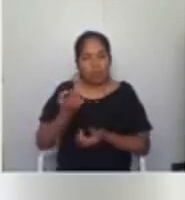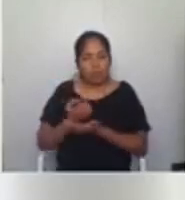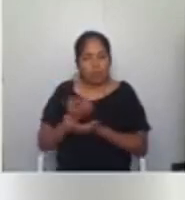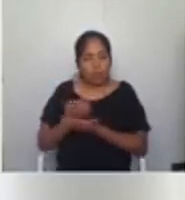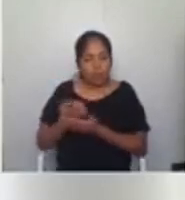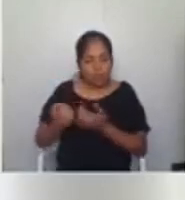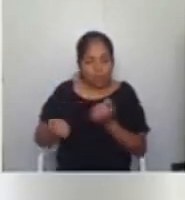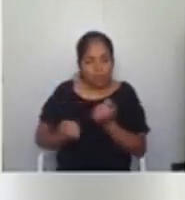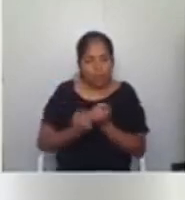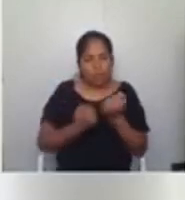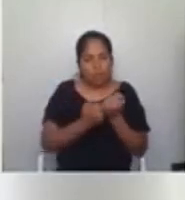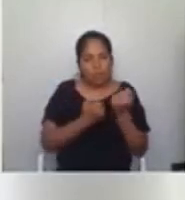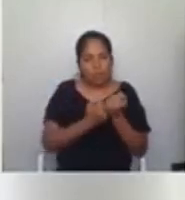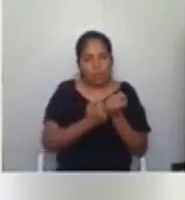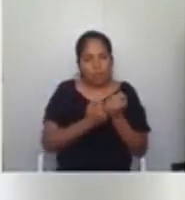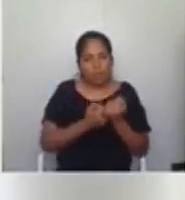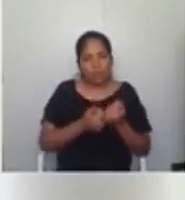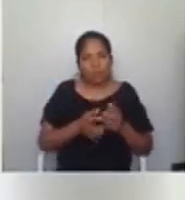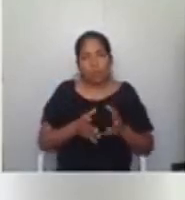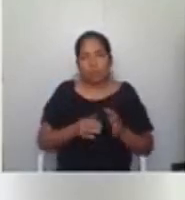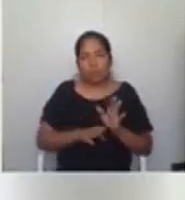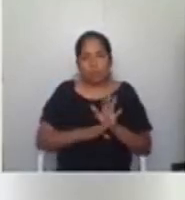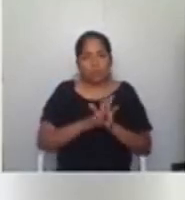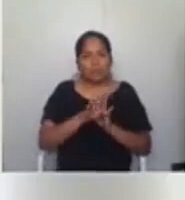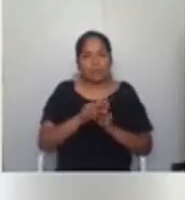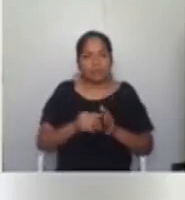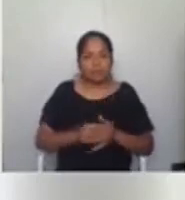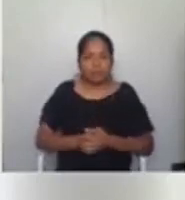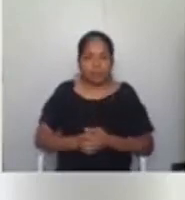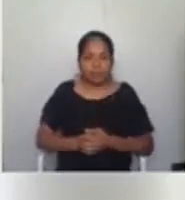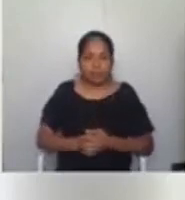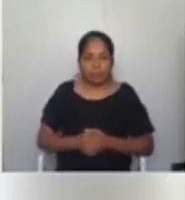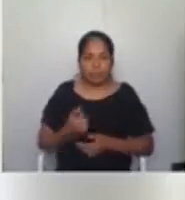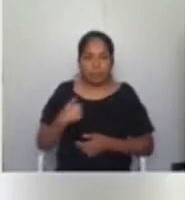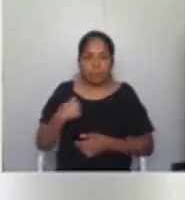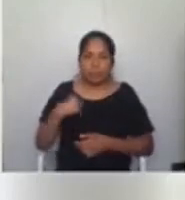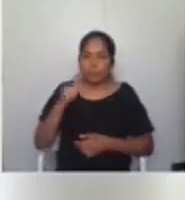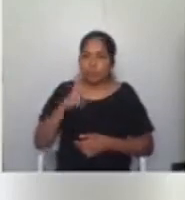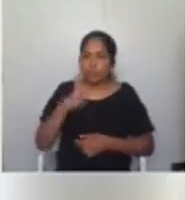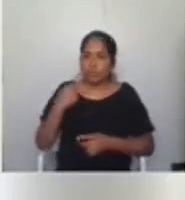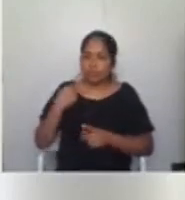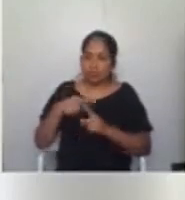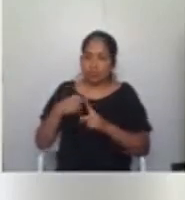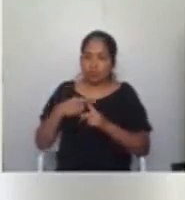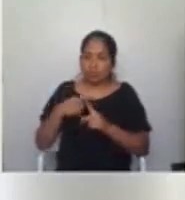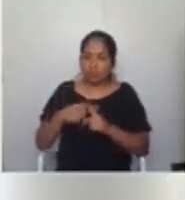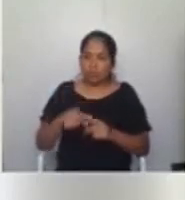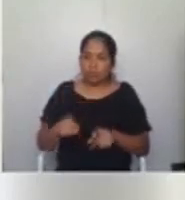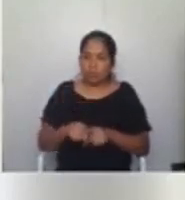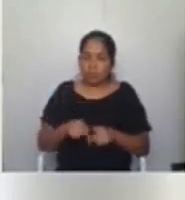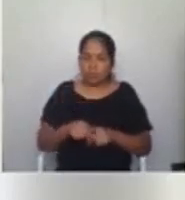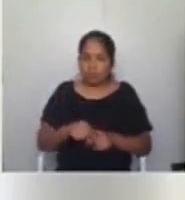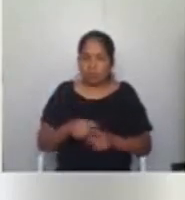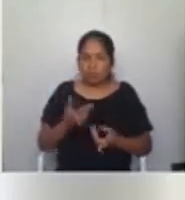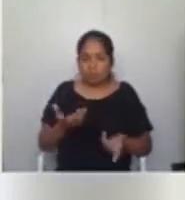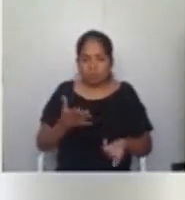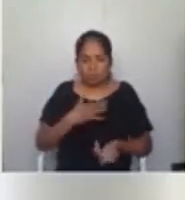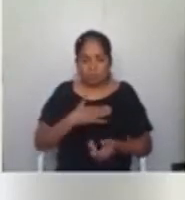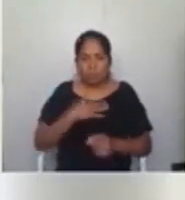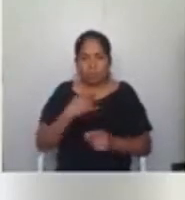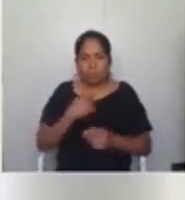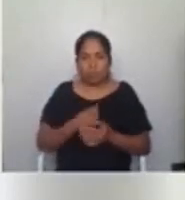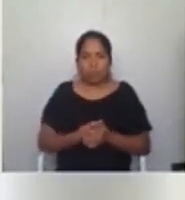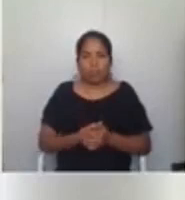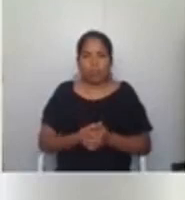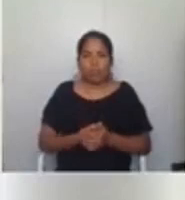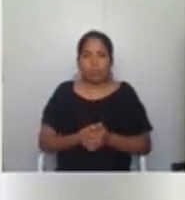ahorita para el programa Hambre Cero. Entonces, yo sí soy optimista también, querido Padre Omar, soy optimista. Creo que hay mucha gente